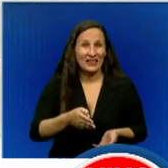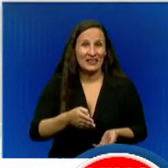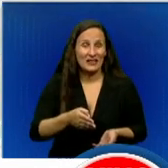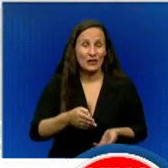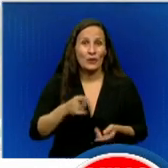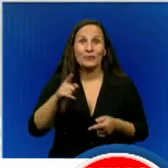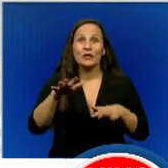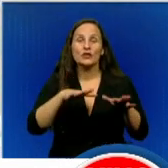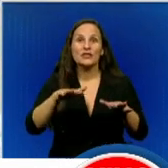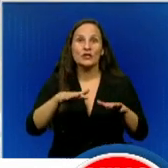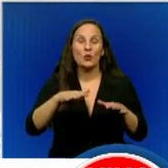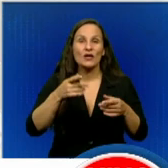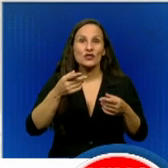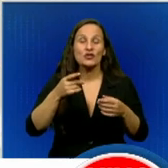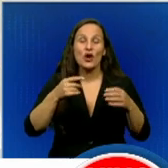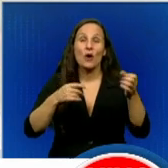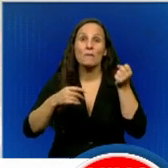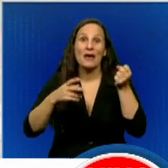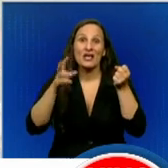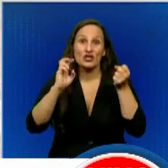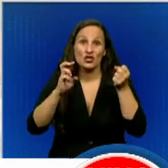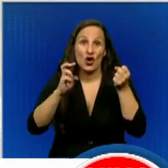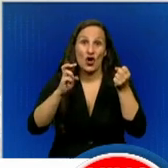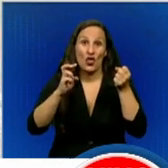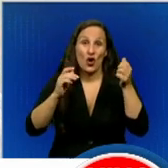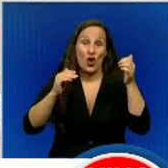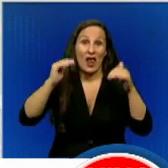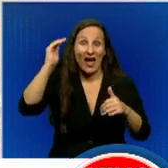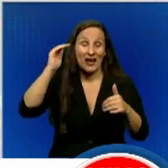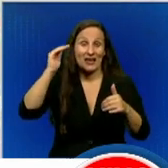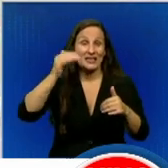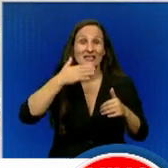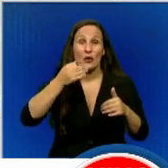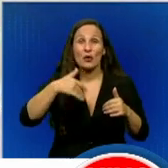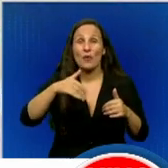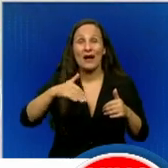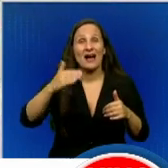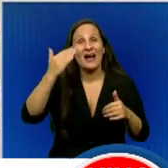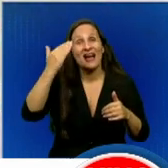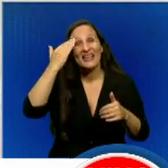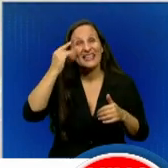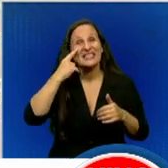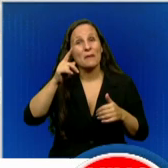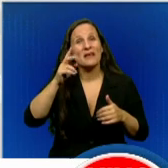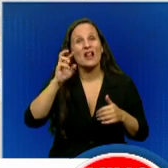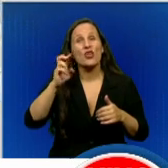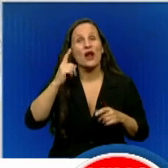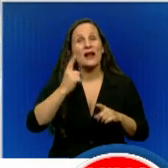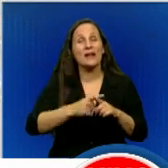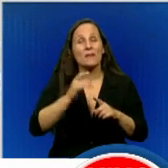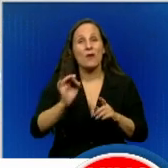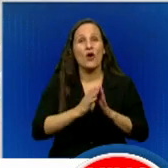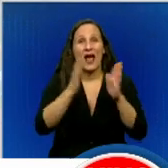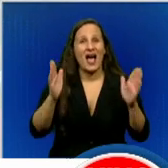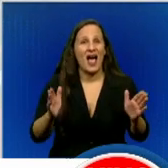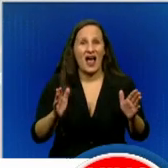devaluación que nos tiene acostumbrados el kirchnerismo pronto serían 15.000 15 mil dólares anuales esto